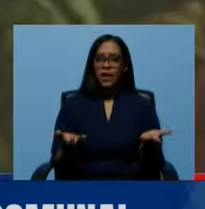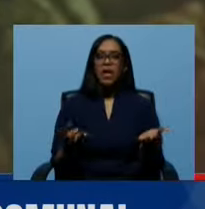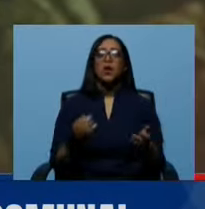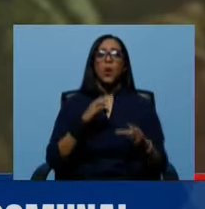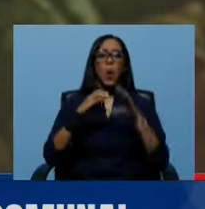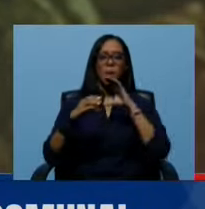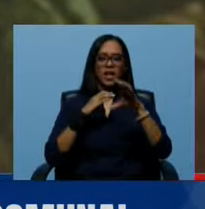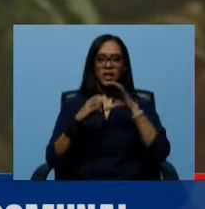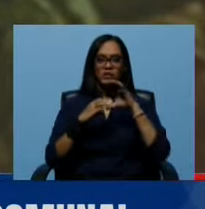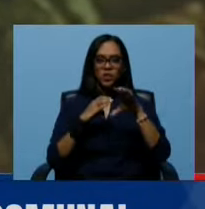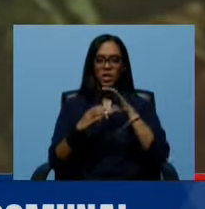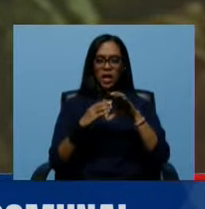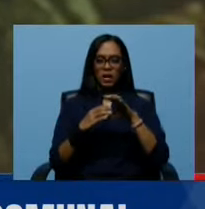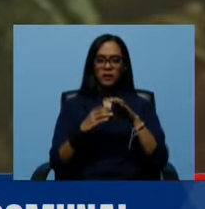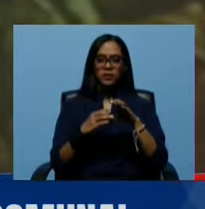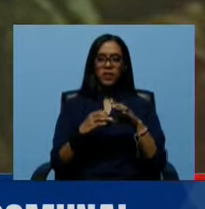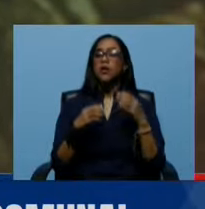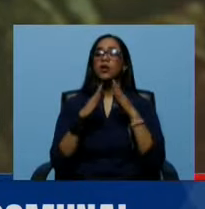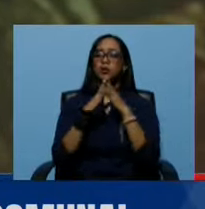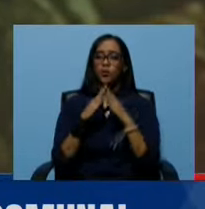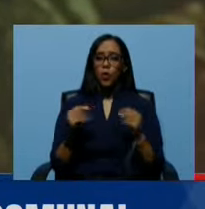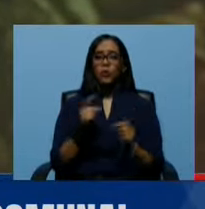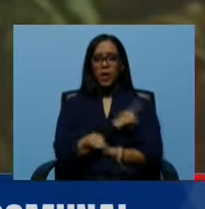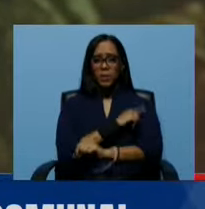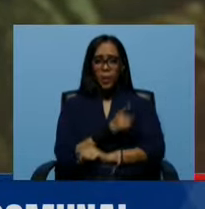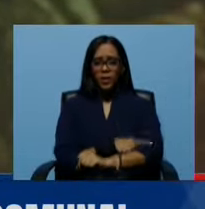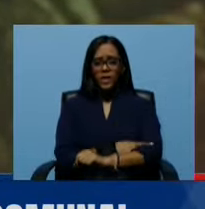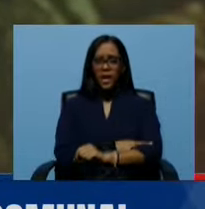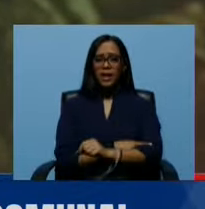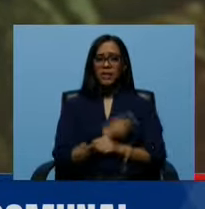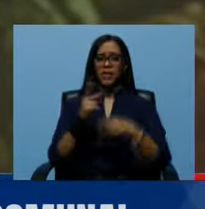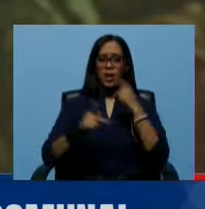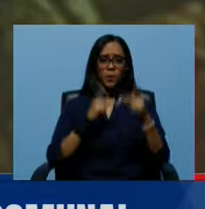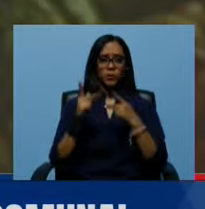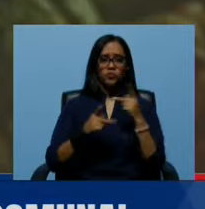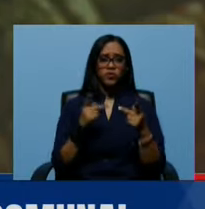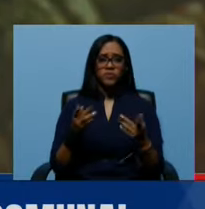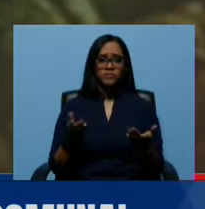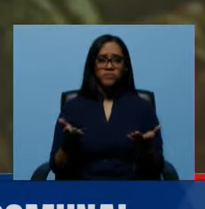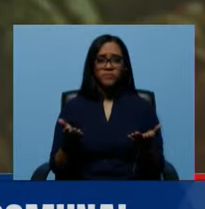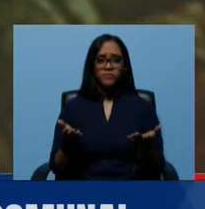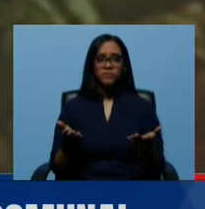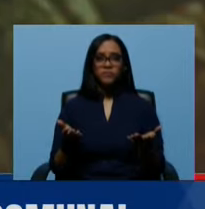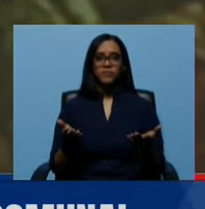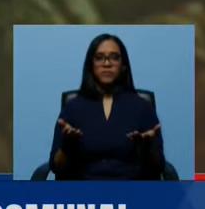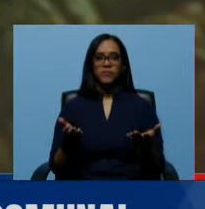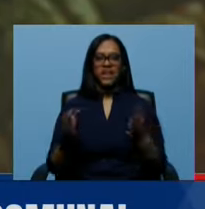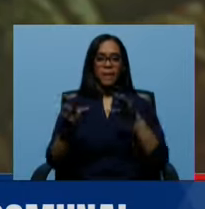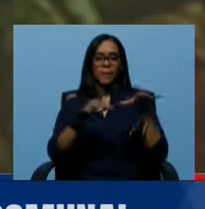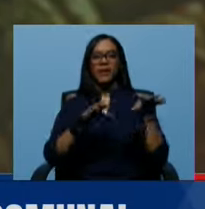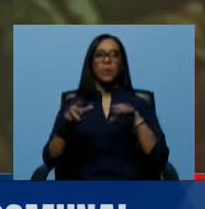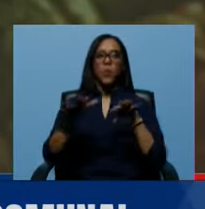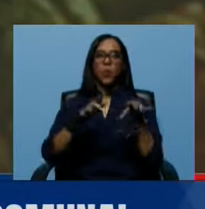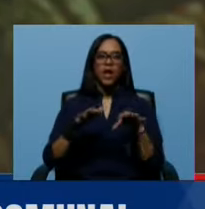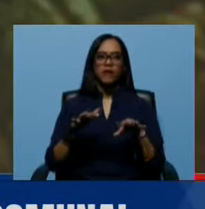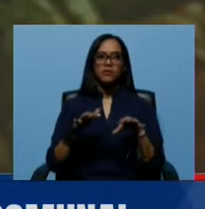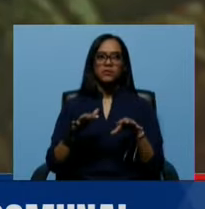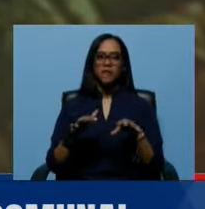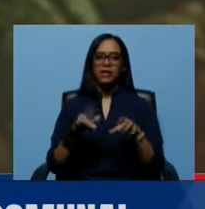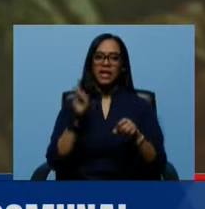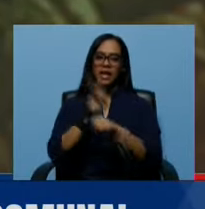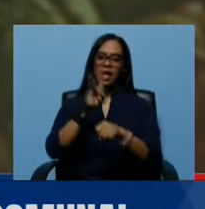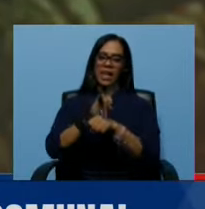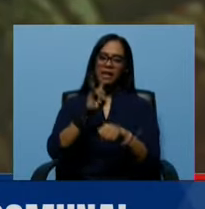comunicacional, todo el poder de los medios de producción, y manipulan,